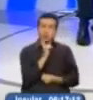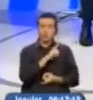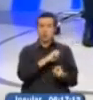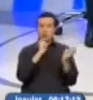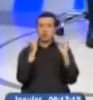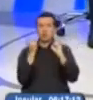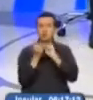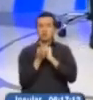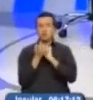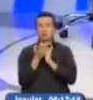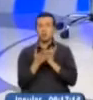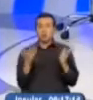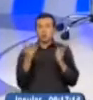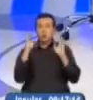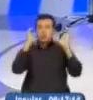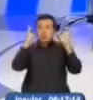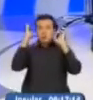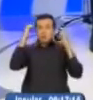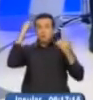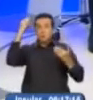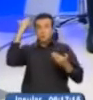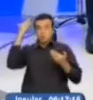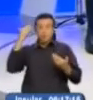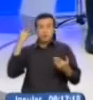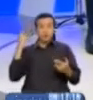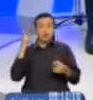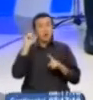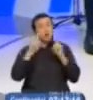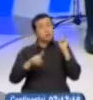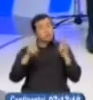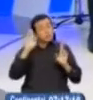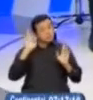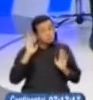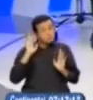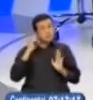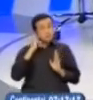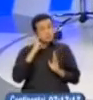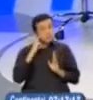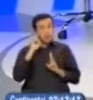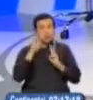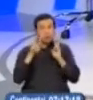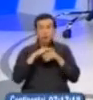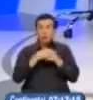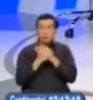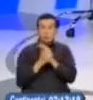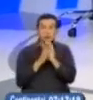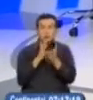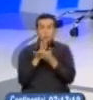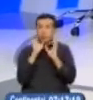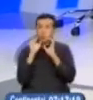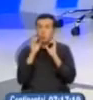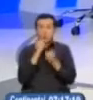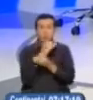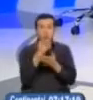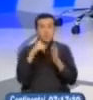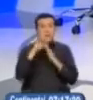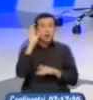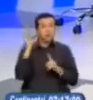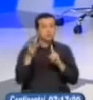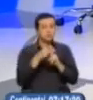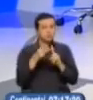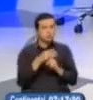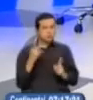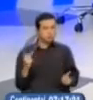una herramienta de estrategia política y a lo mejor incluso hasta mediática, sobre todo con la presencia de las redes